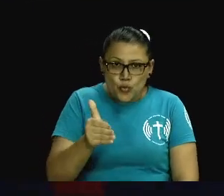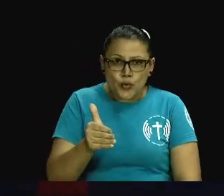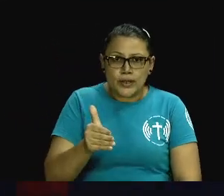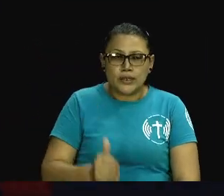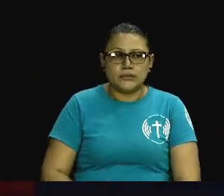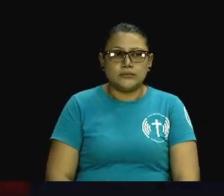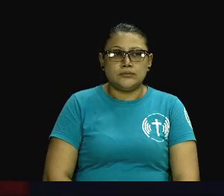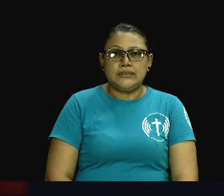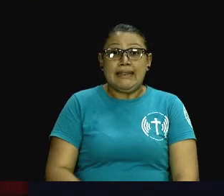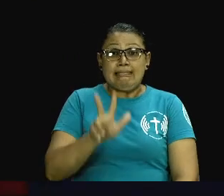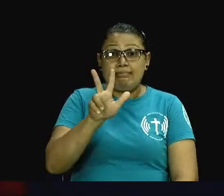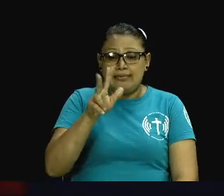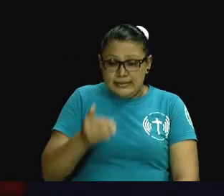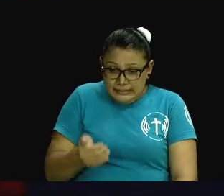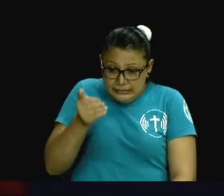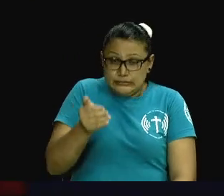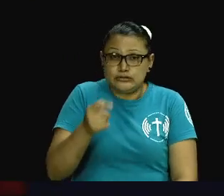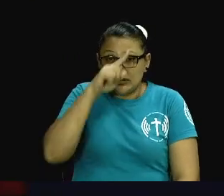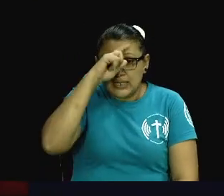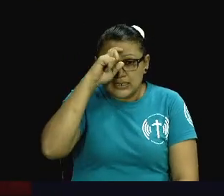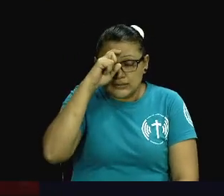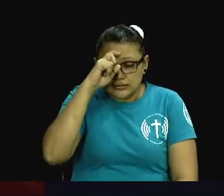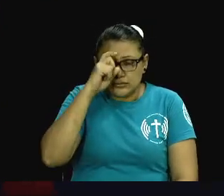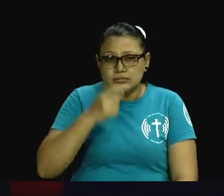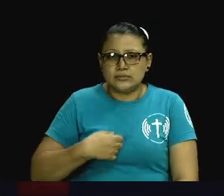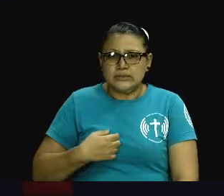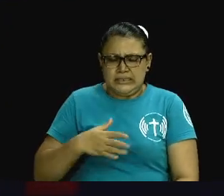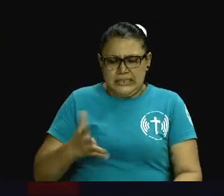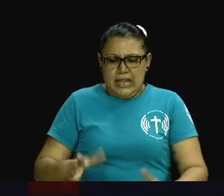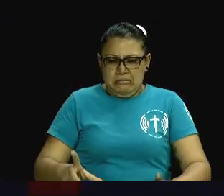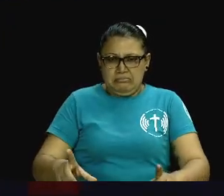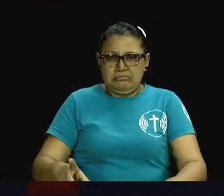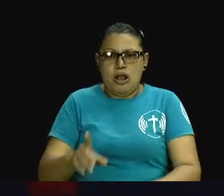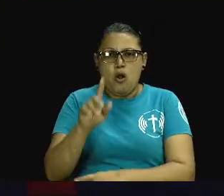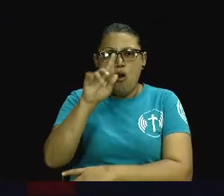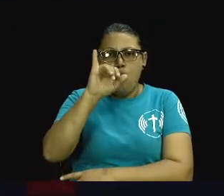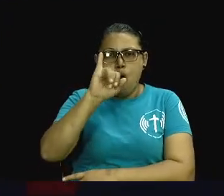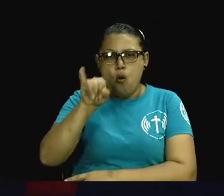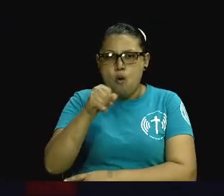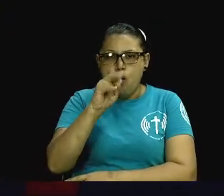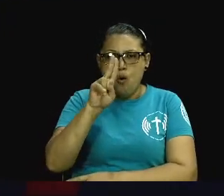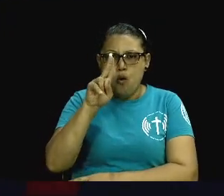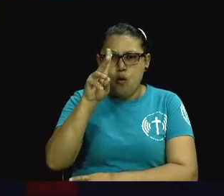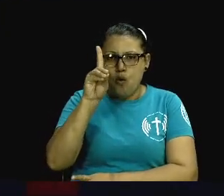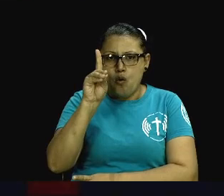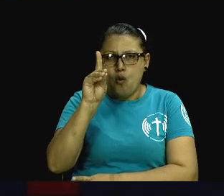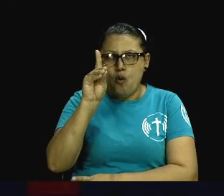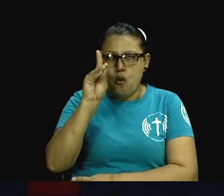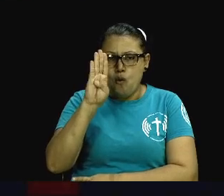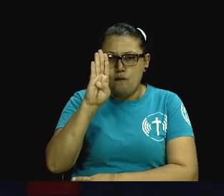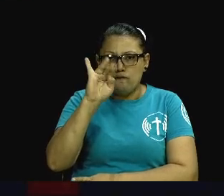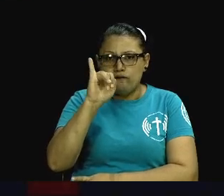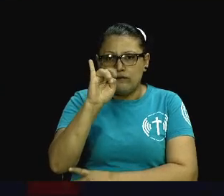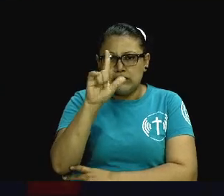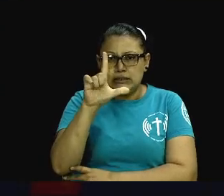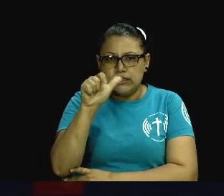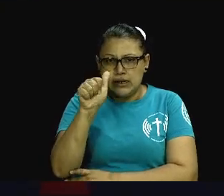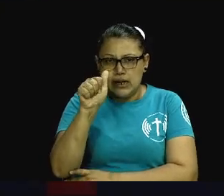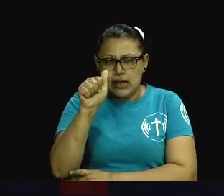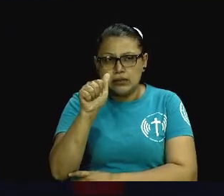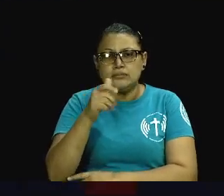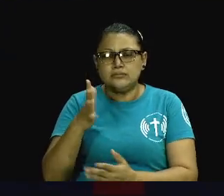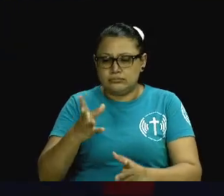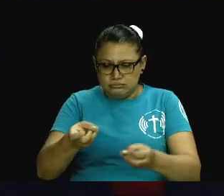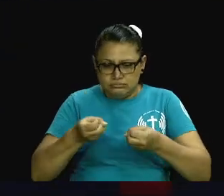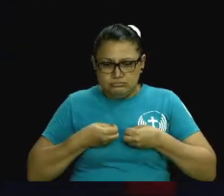22 años trabajo se jubiló hace 13 y se regresó al salvador 22 años en donde con